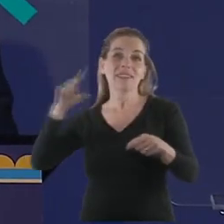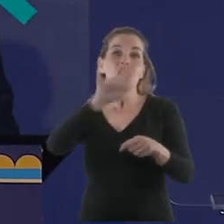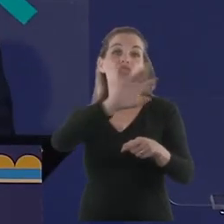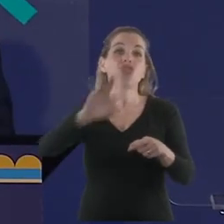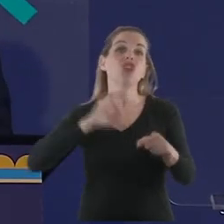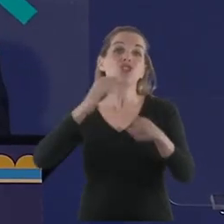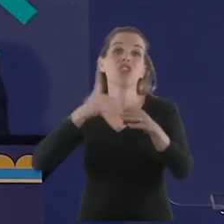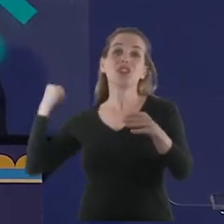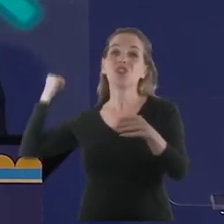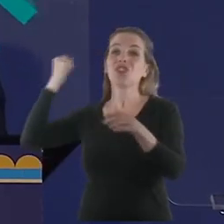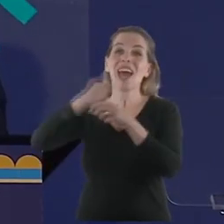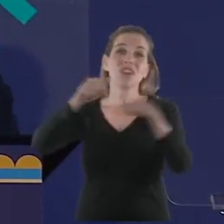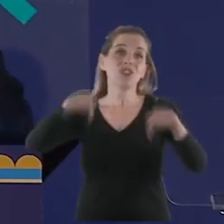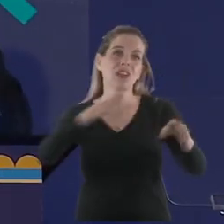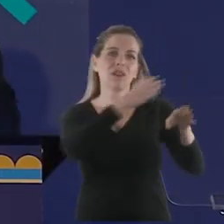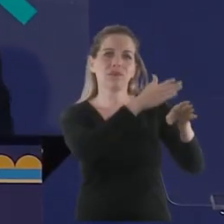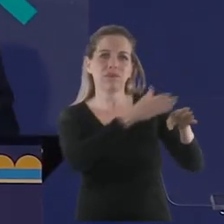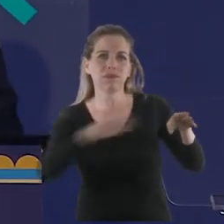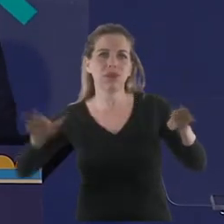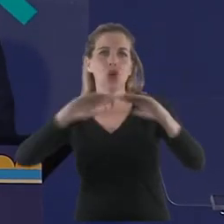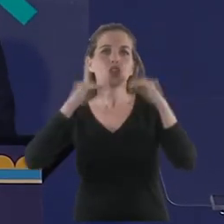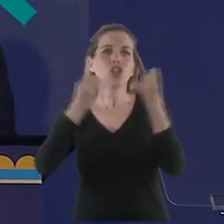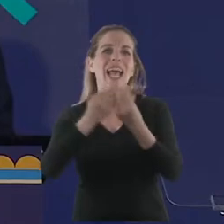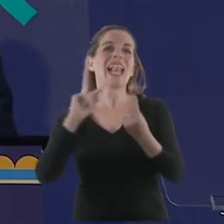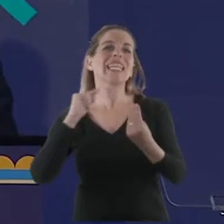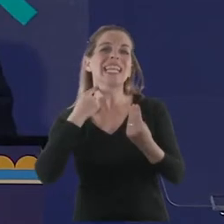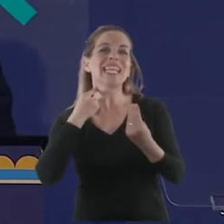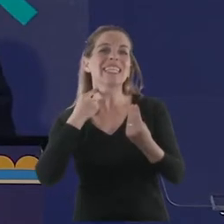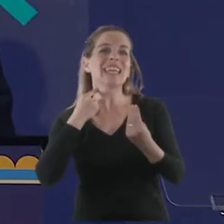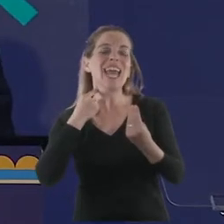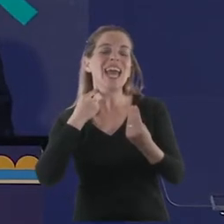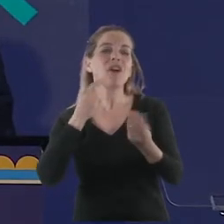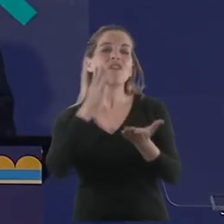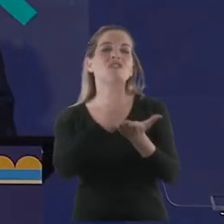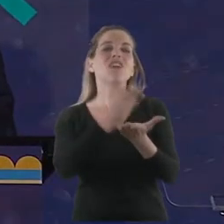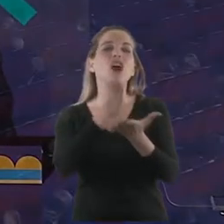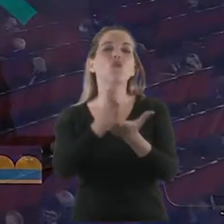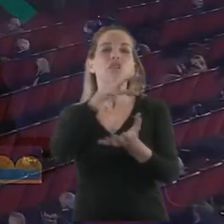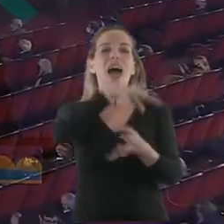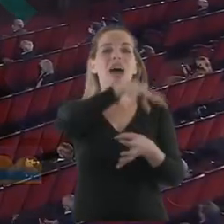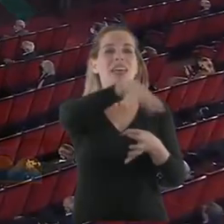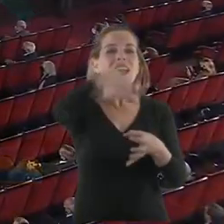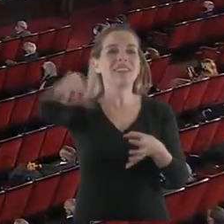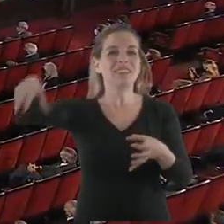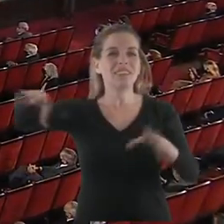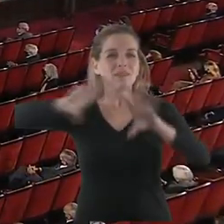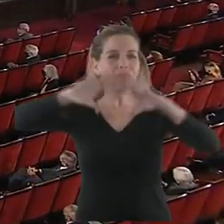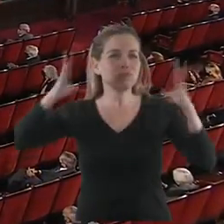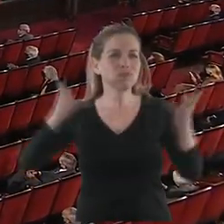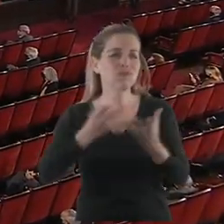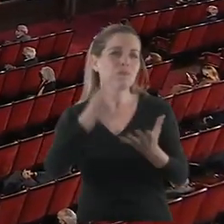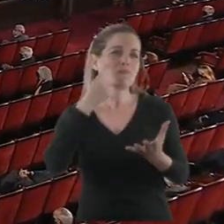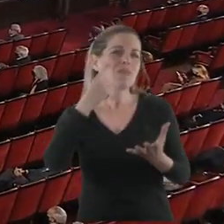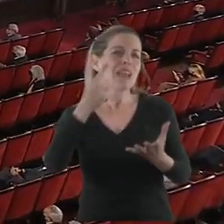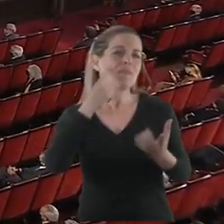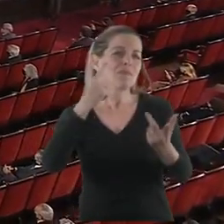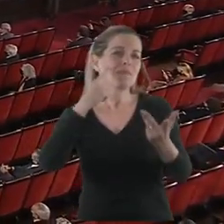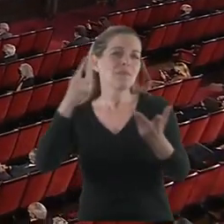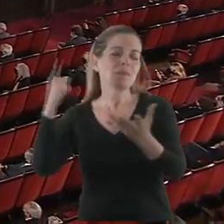estas 13 facultades que integran el complejo de la UBA, miles de alumnos, miles de